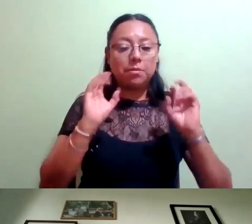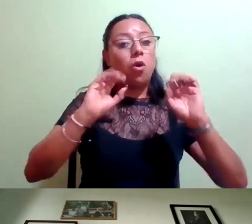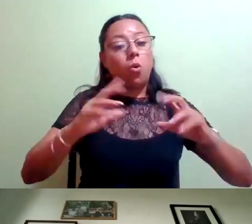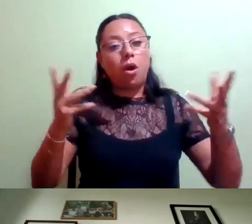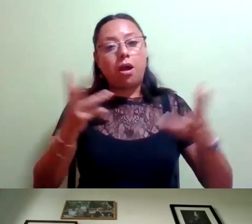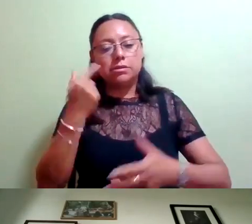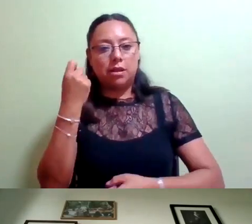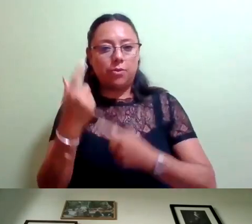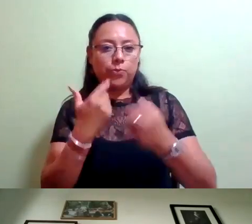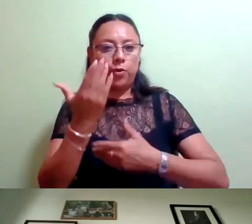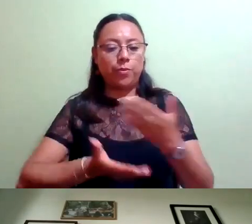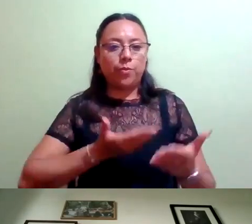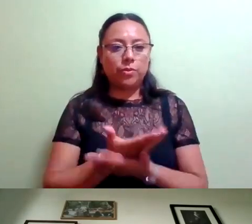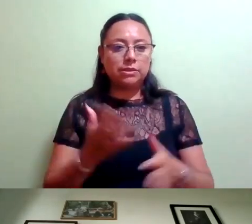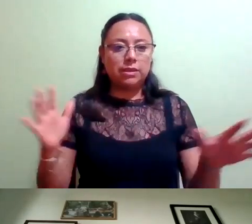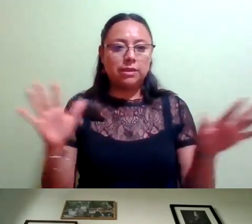de modificación?